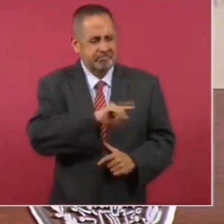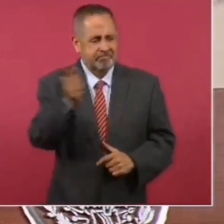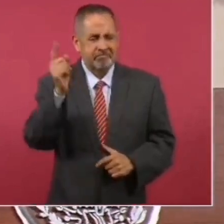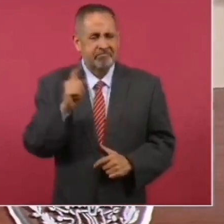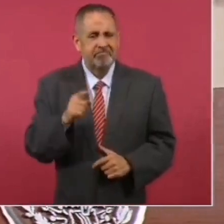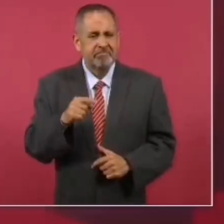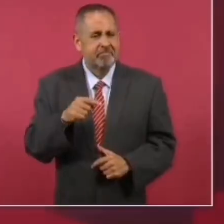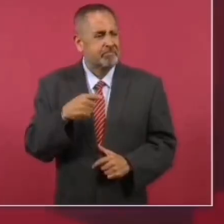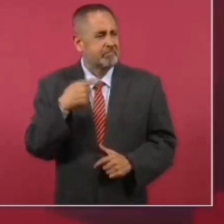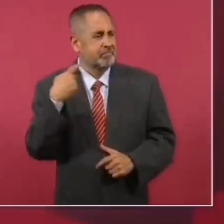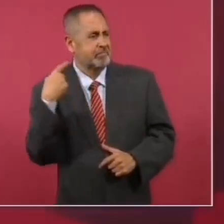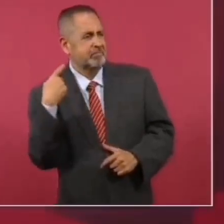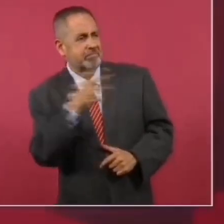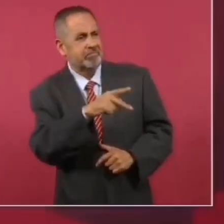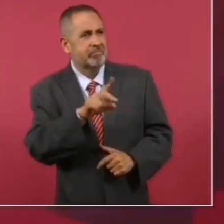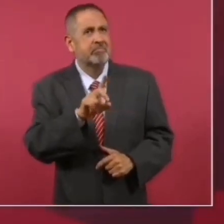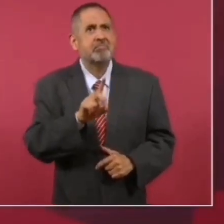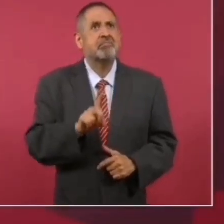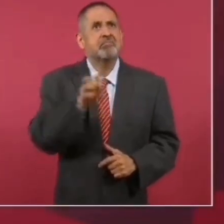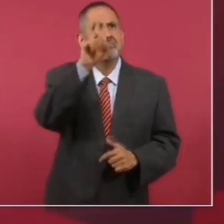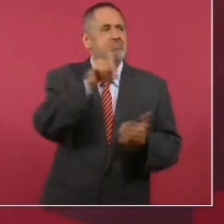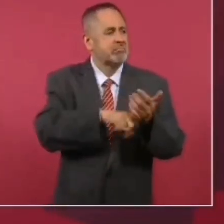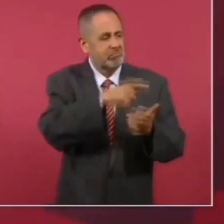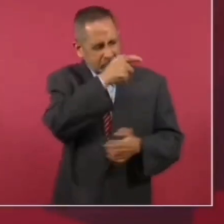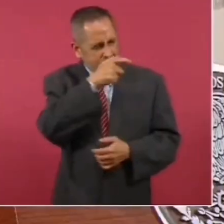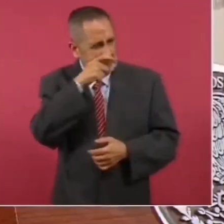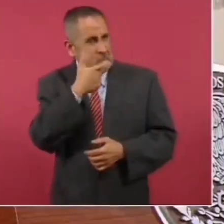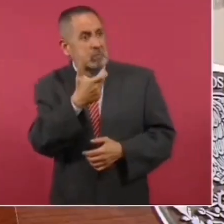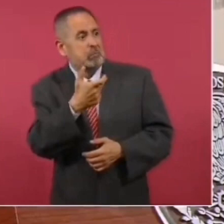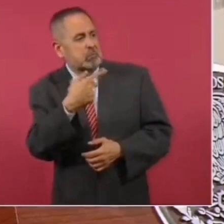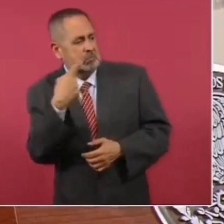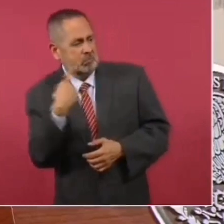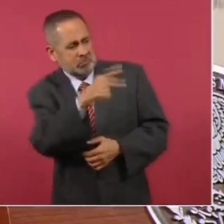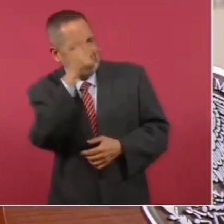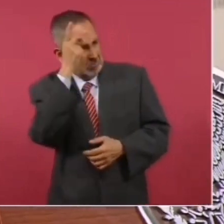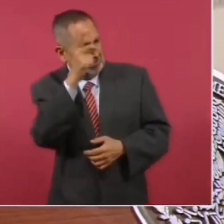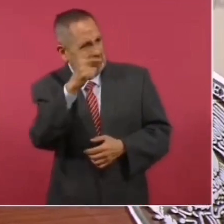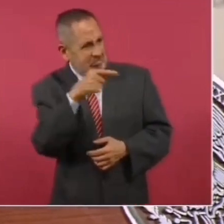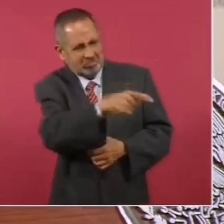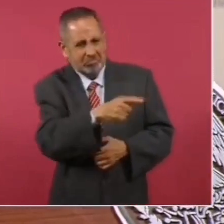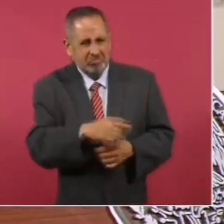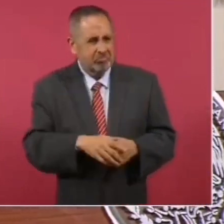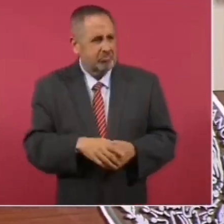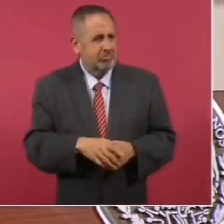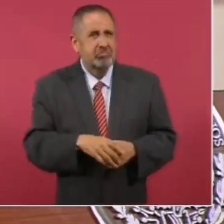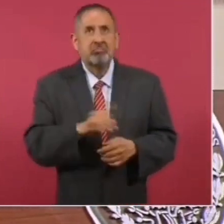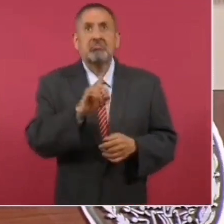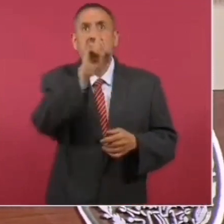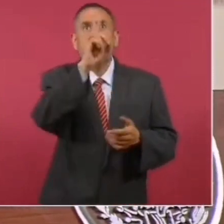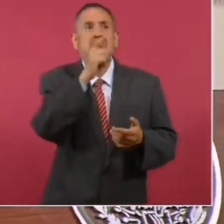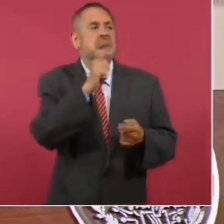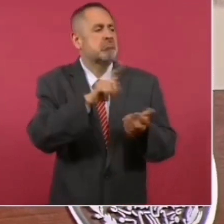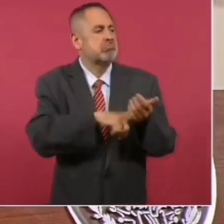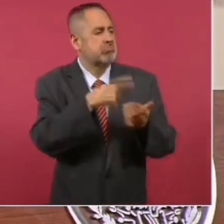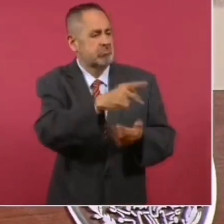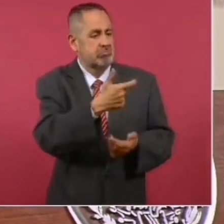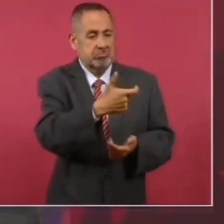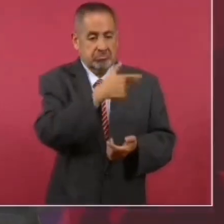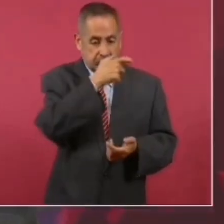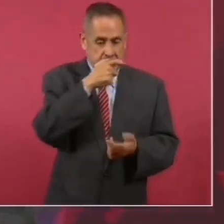como Dios al dinero, su único Dios es el dinero.